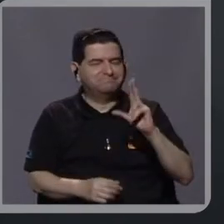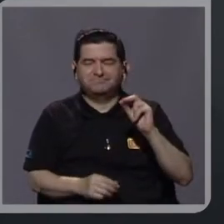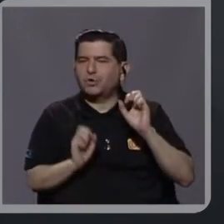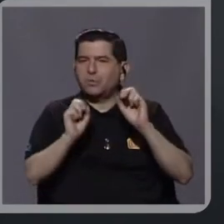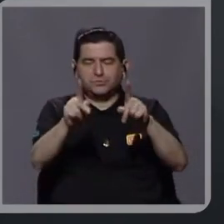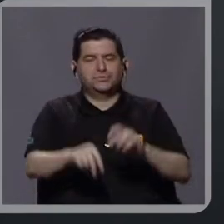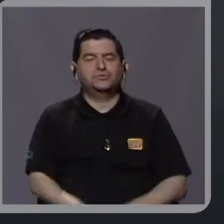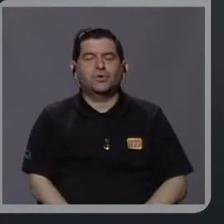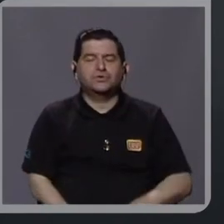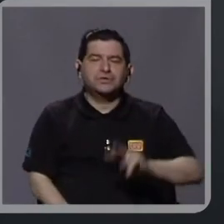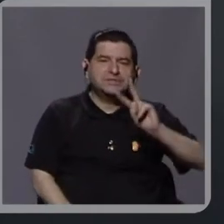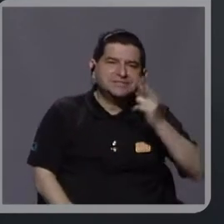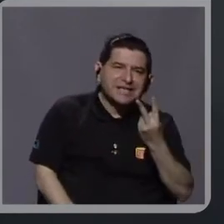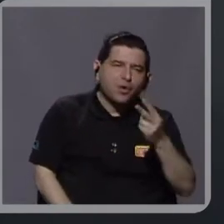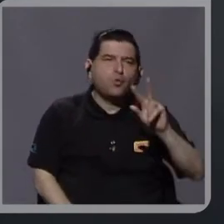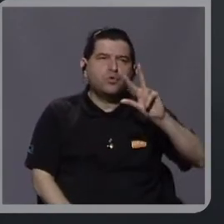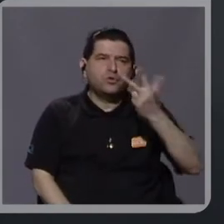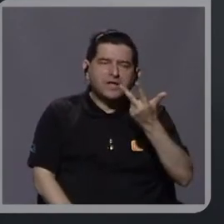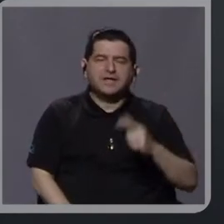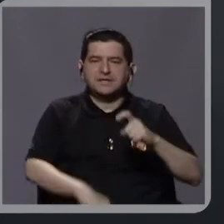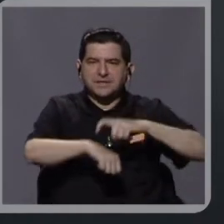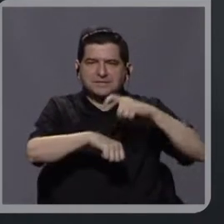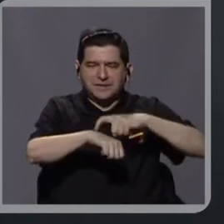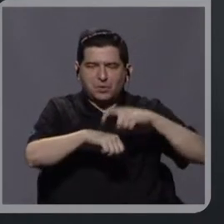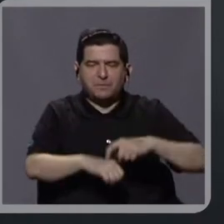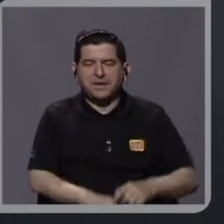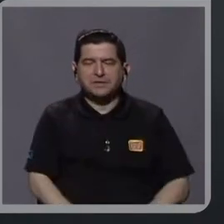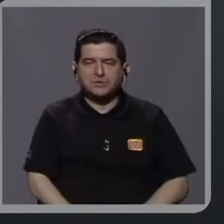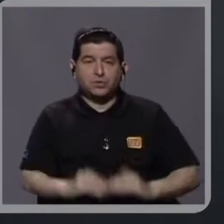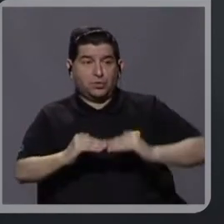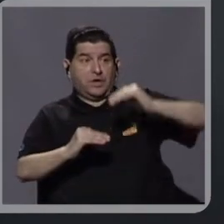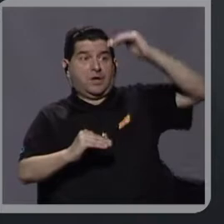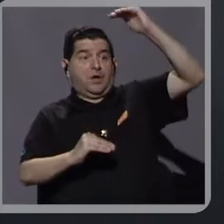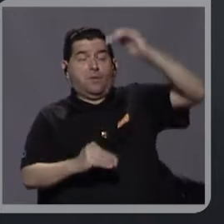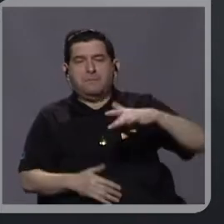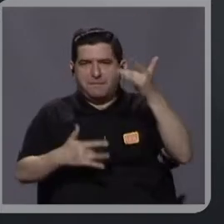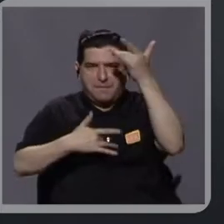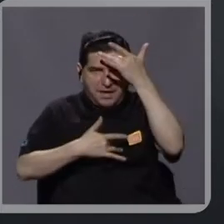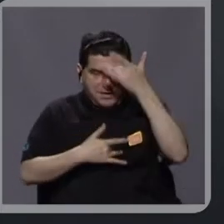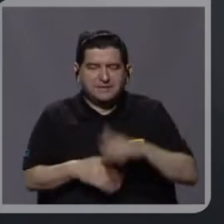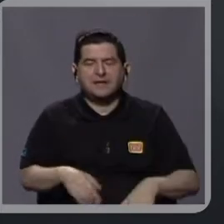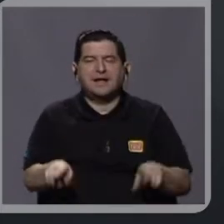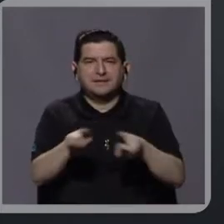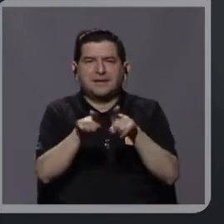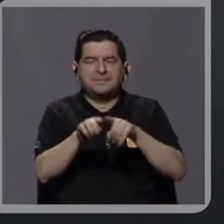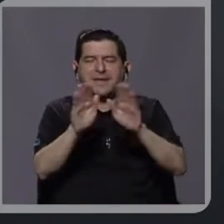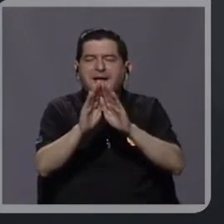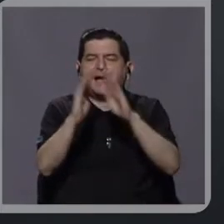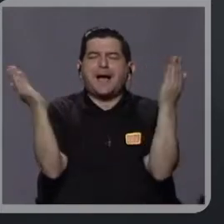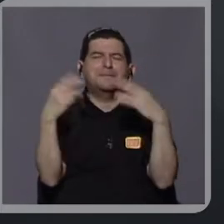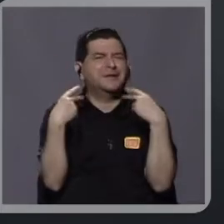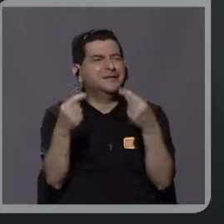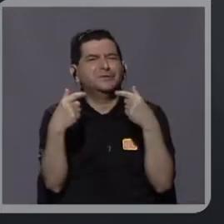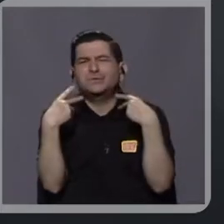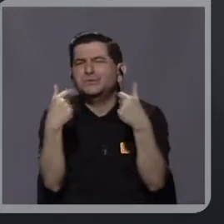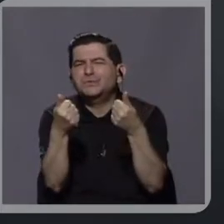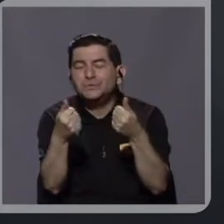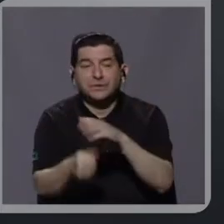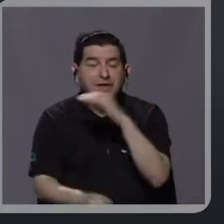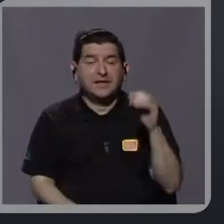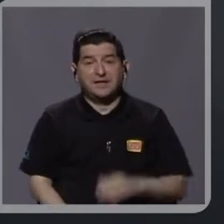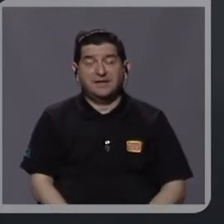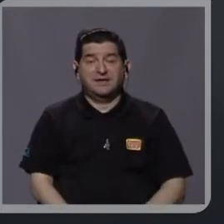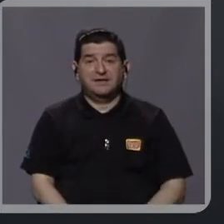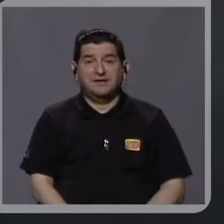tercera ola de un lado la apertura económica quizás un tanto apresurada e irónicamente